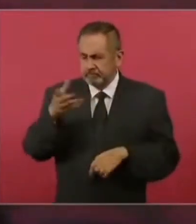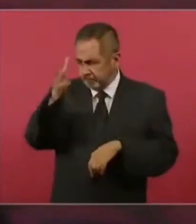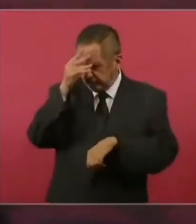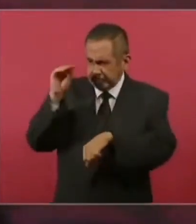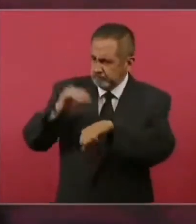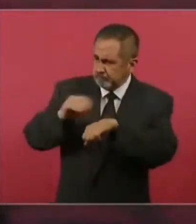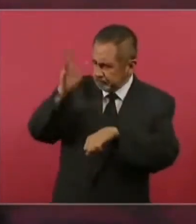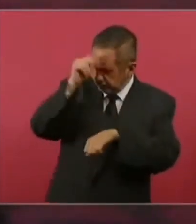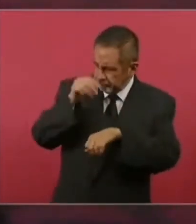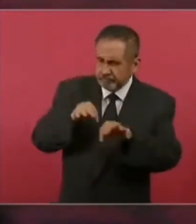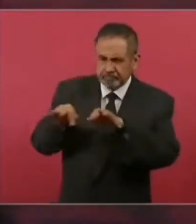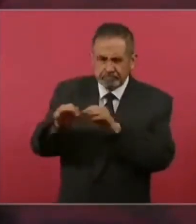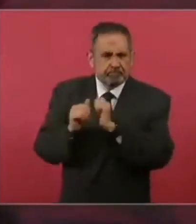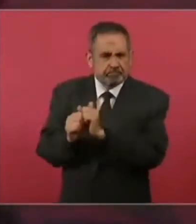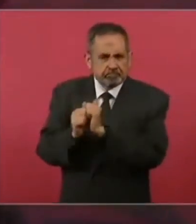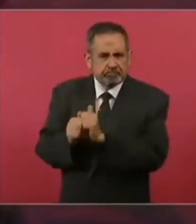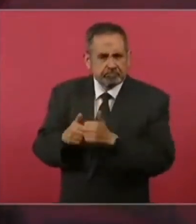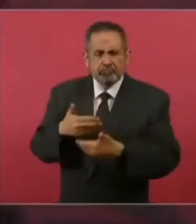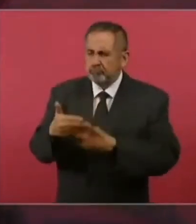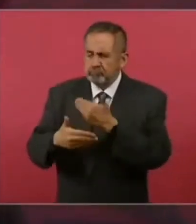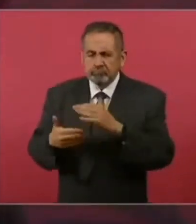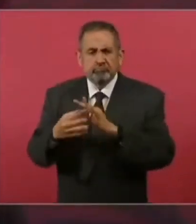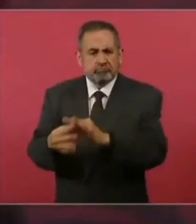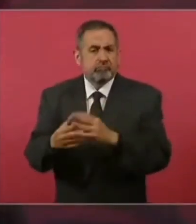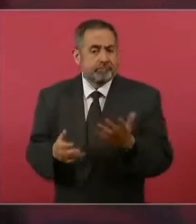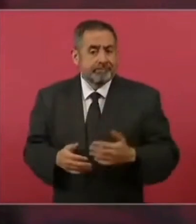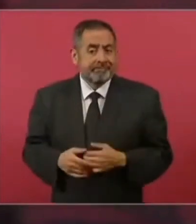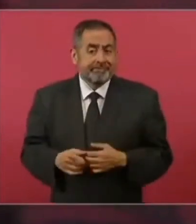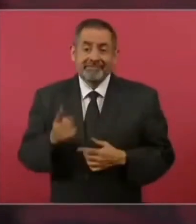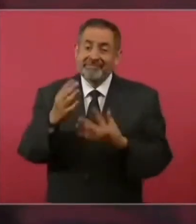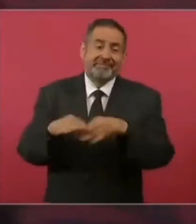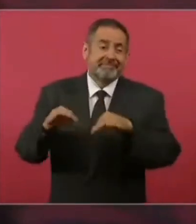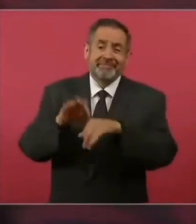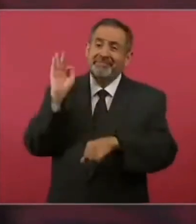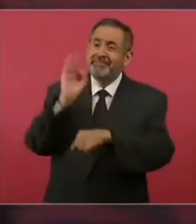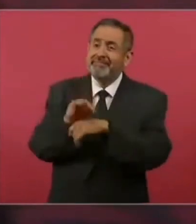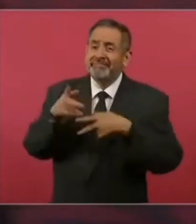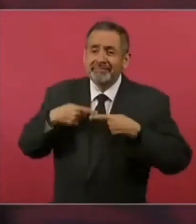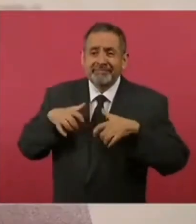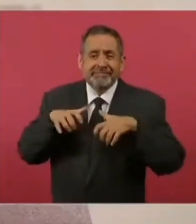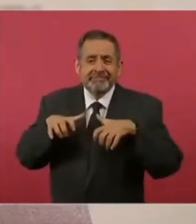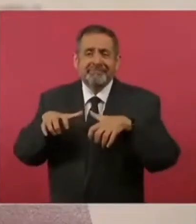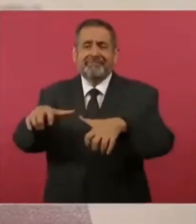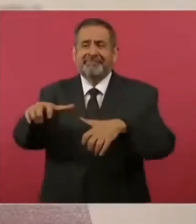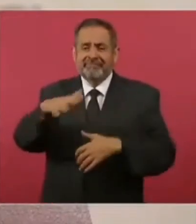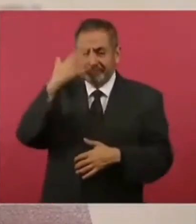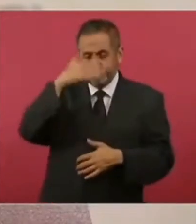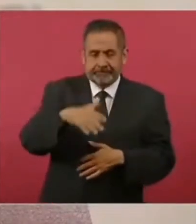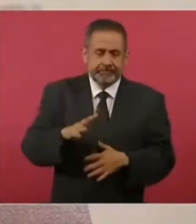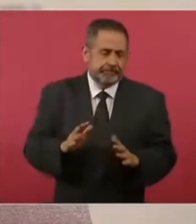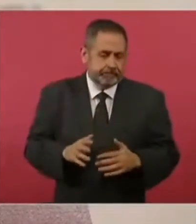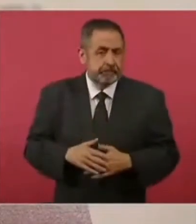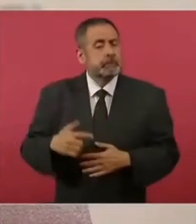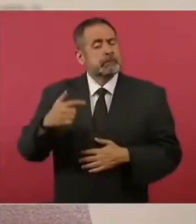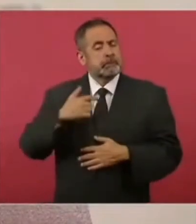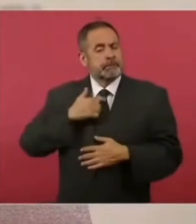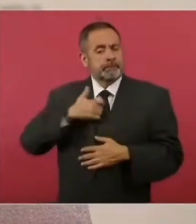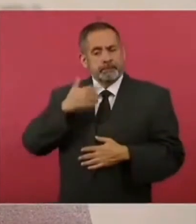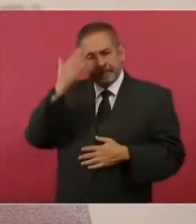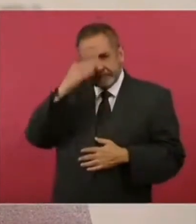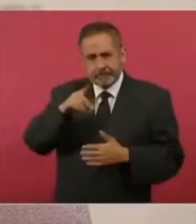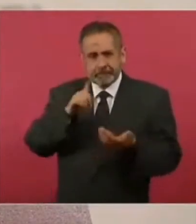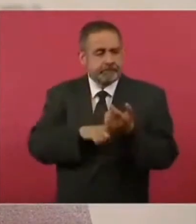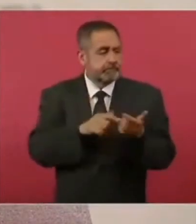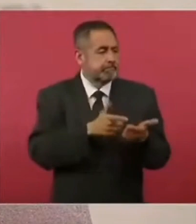acuerdo, tenemos que trabajar juntos, porque está de por medio el pueblo. Pero yo sé que a